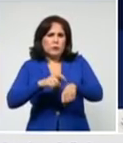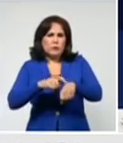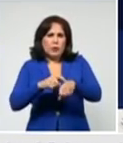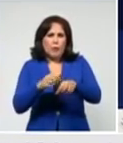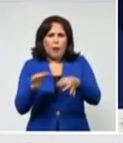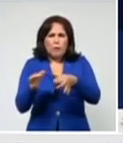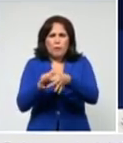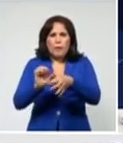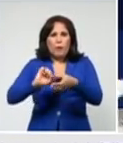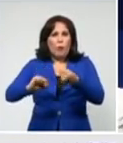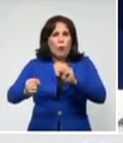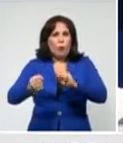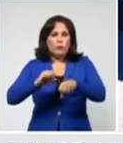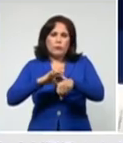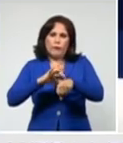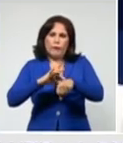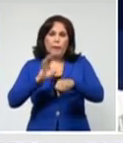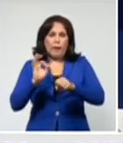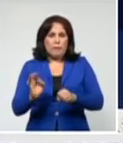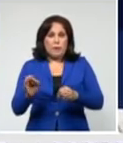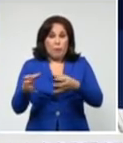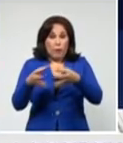control de toda la